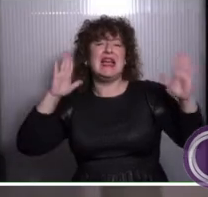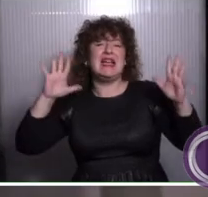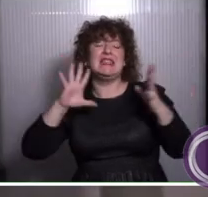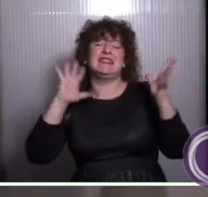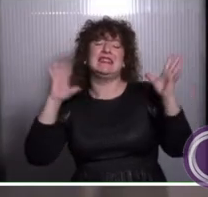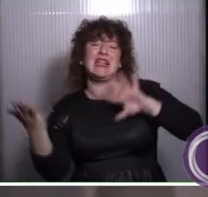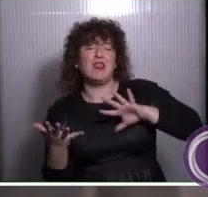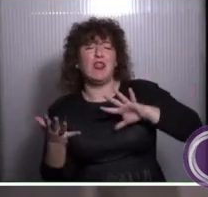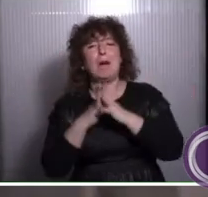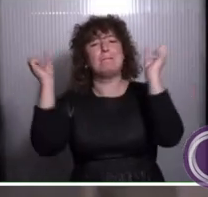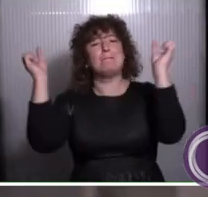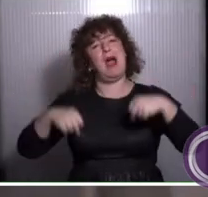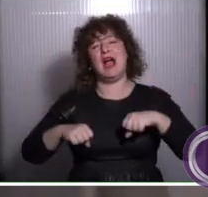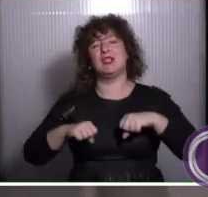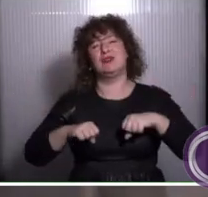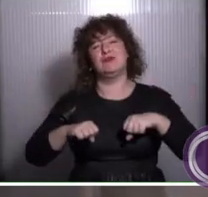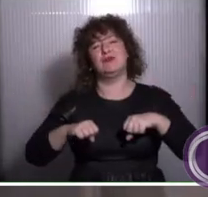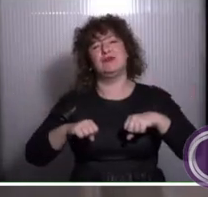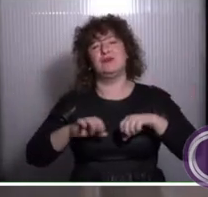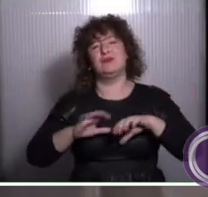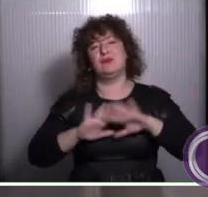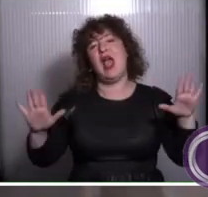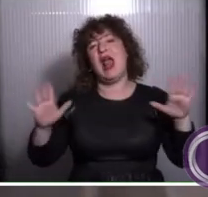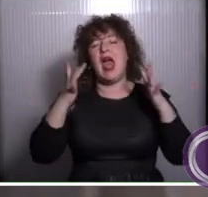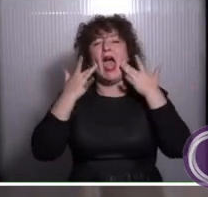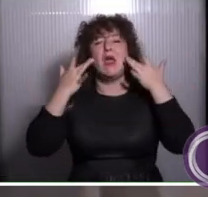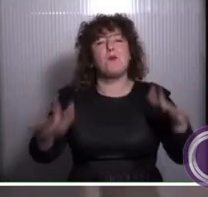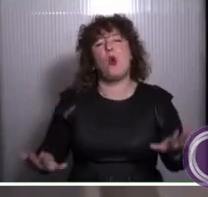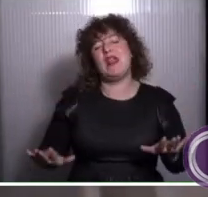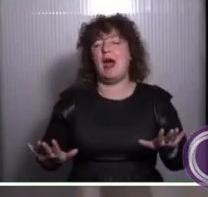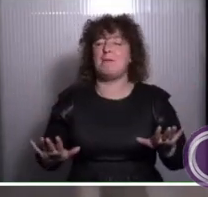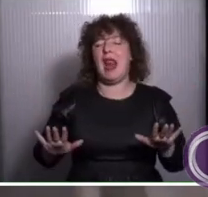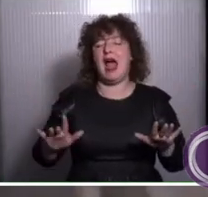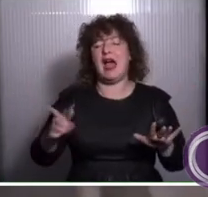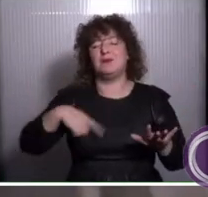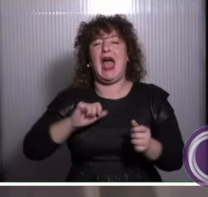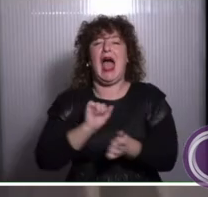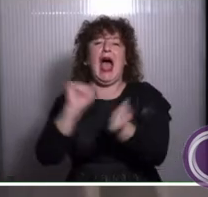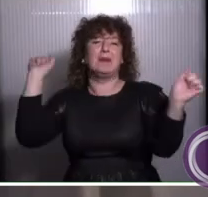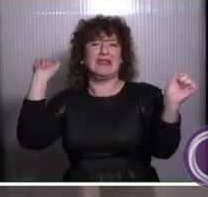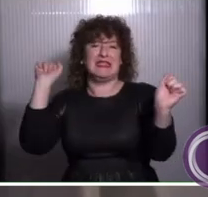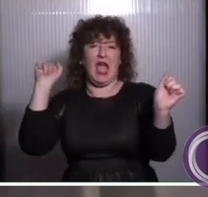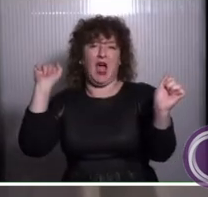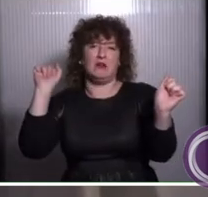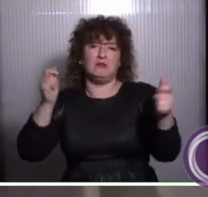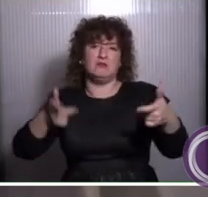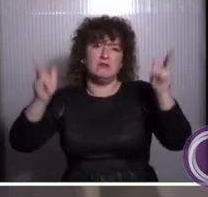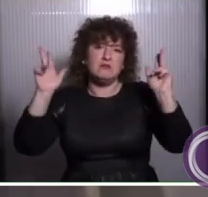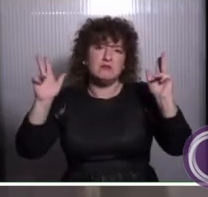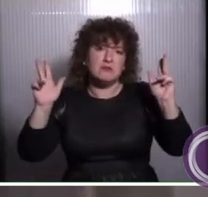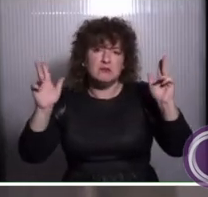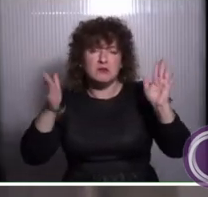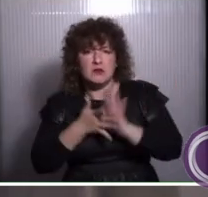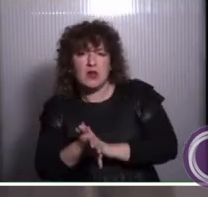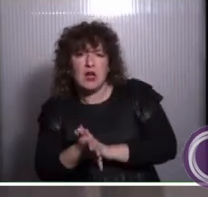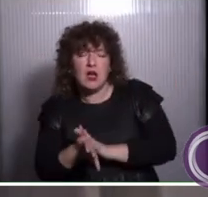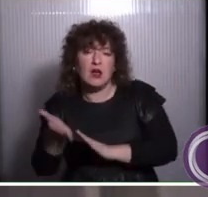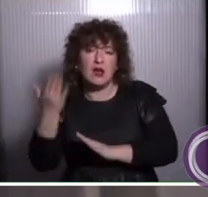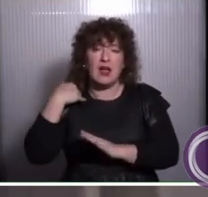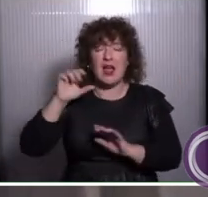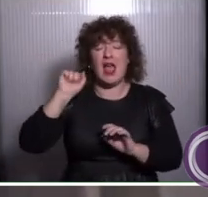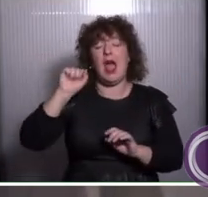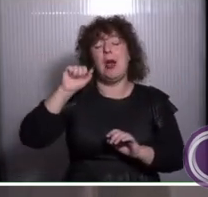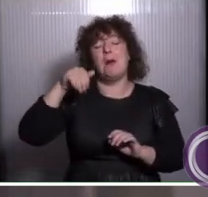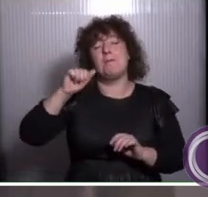transición descansó sobre la impunidad a cambio de amnistía. ¿Qué vamos a hacer? ¿Responsabilizar a